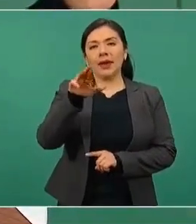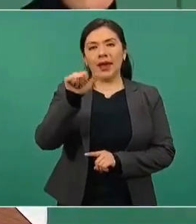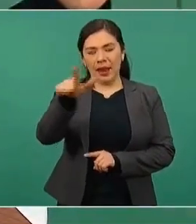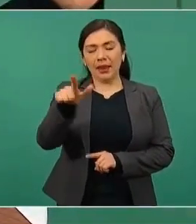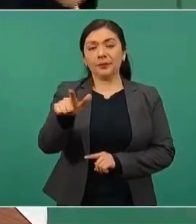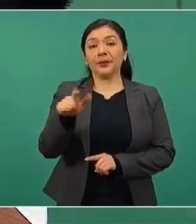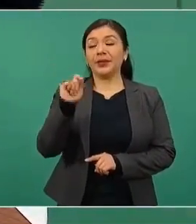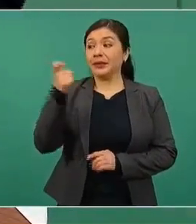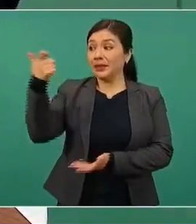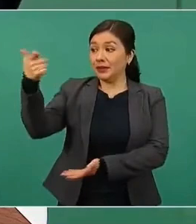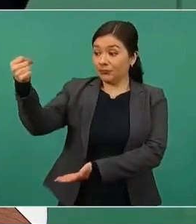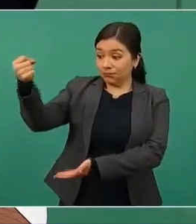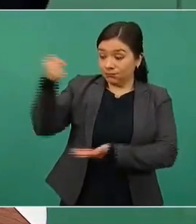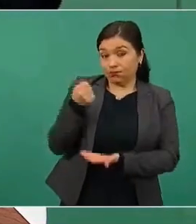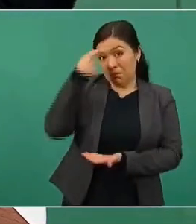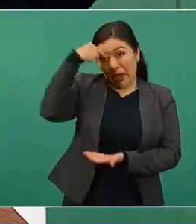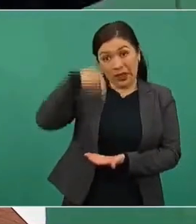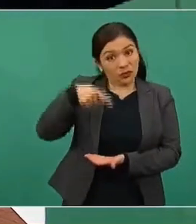Chicontepec,